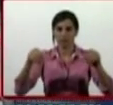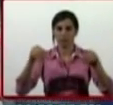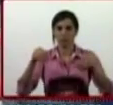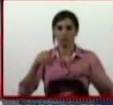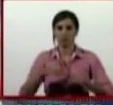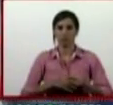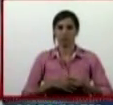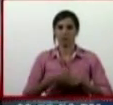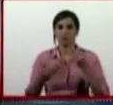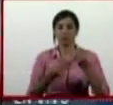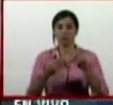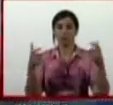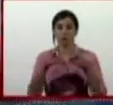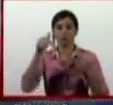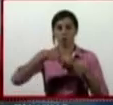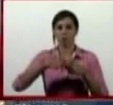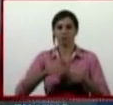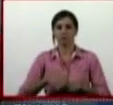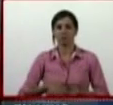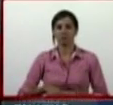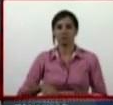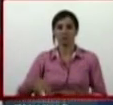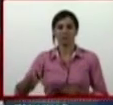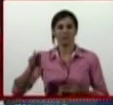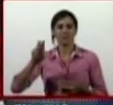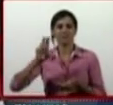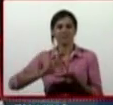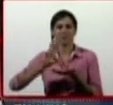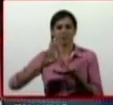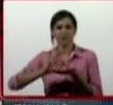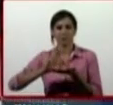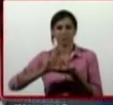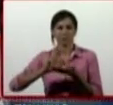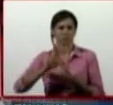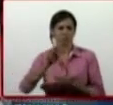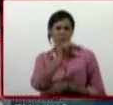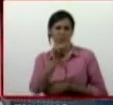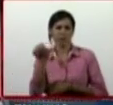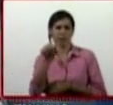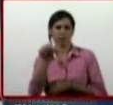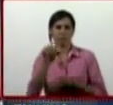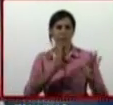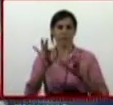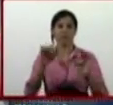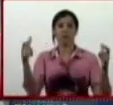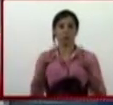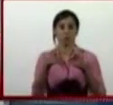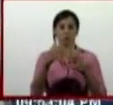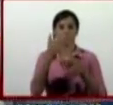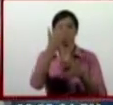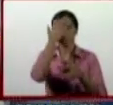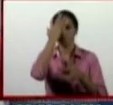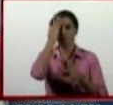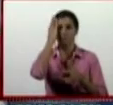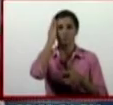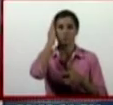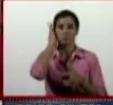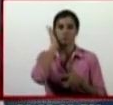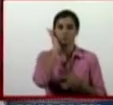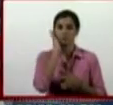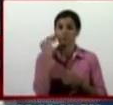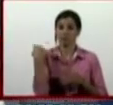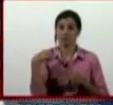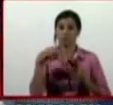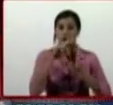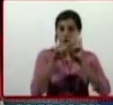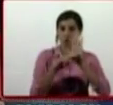una reunión hoy en San Felipe, la venimos preparando de 2 semanas para acá. La idea es que hay un marco normativo en el Estado,